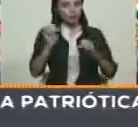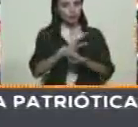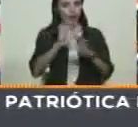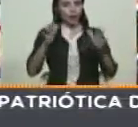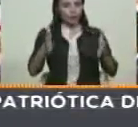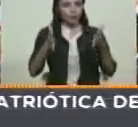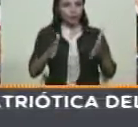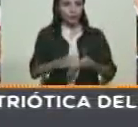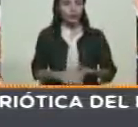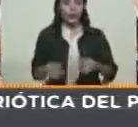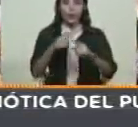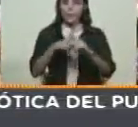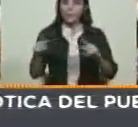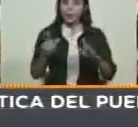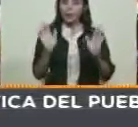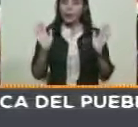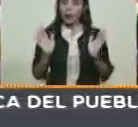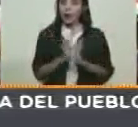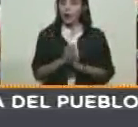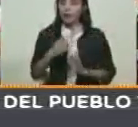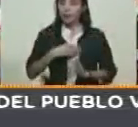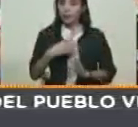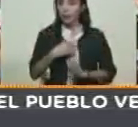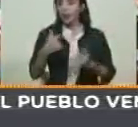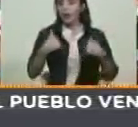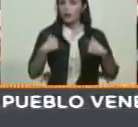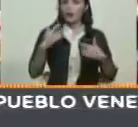pero no podemos caer en triunfalismo